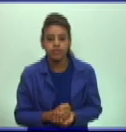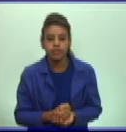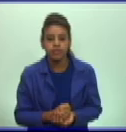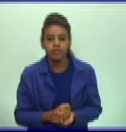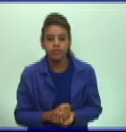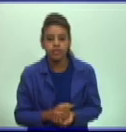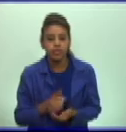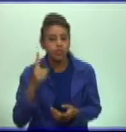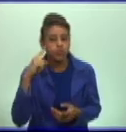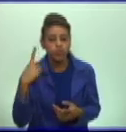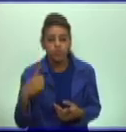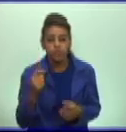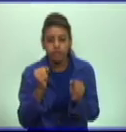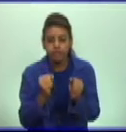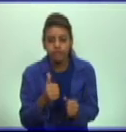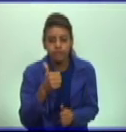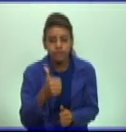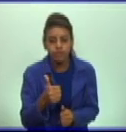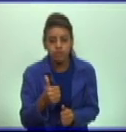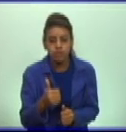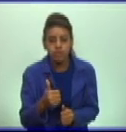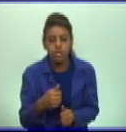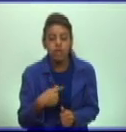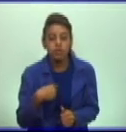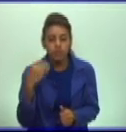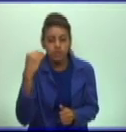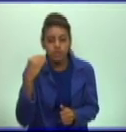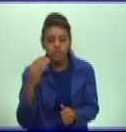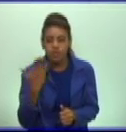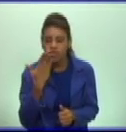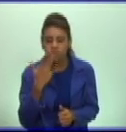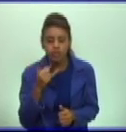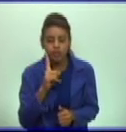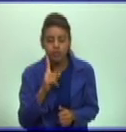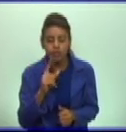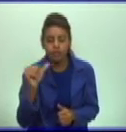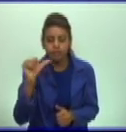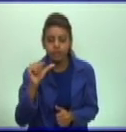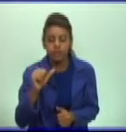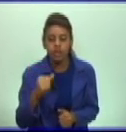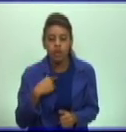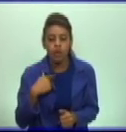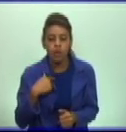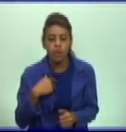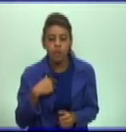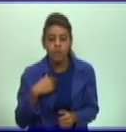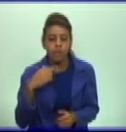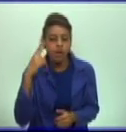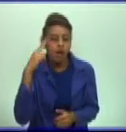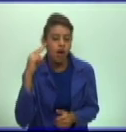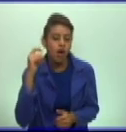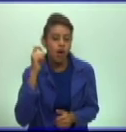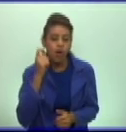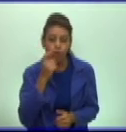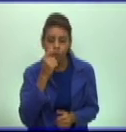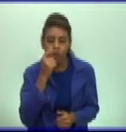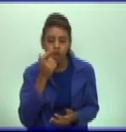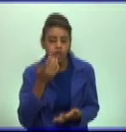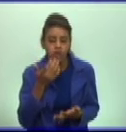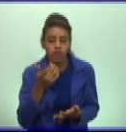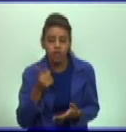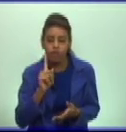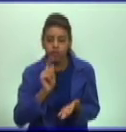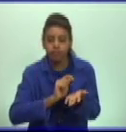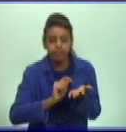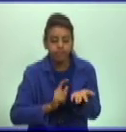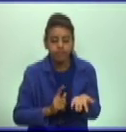Yo no sé con quién voy a quedar bien, pero yo sí sé con quién no voy a quedar mal. Yo no voy a quedar mal con mis abuelos iletrados a los que la revolución alfabetizó. Yo